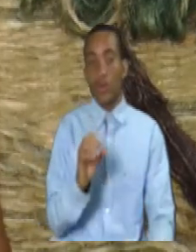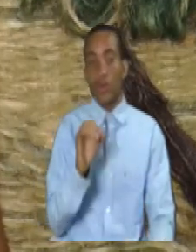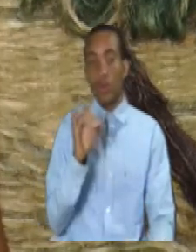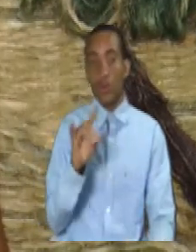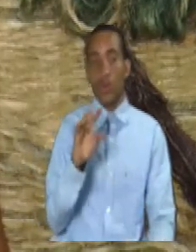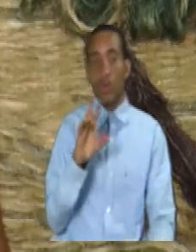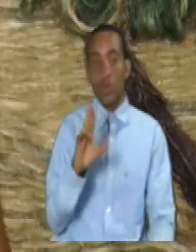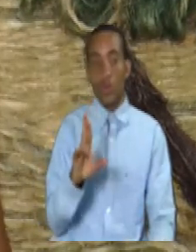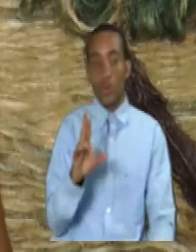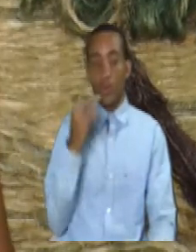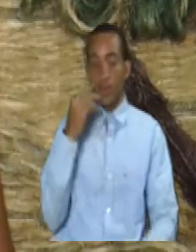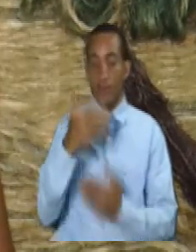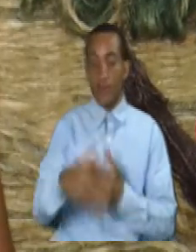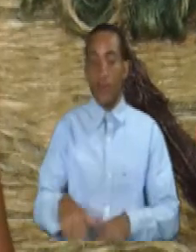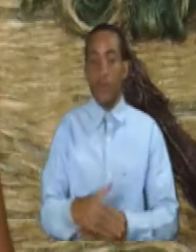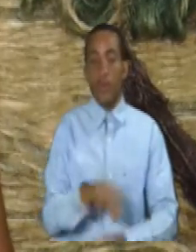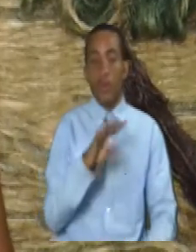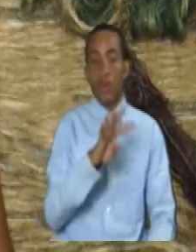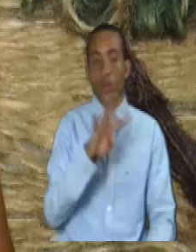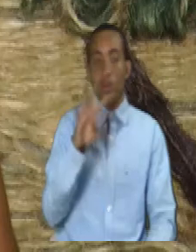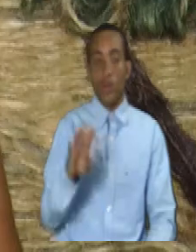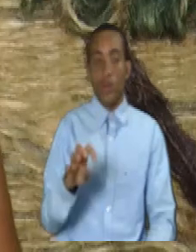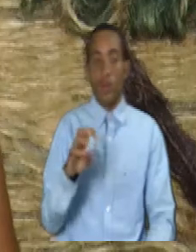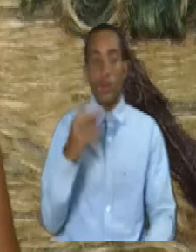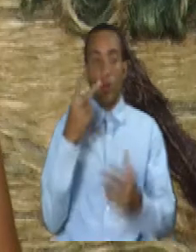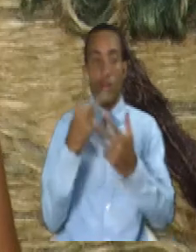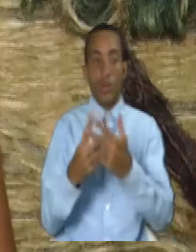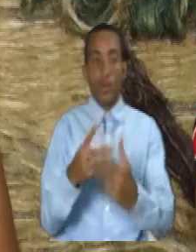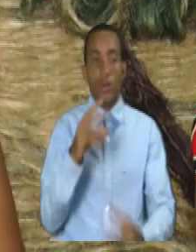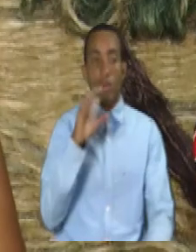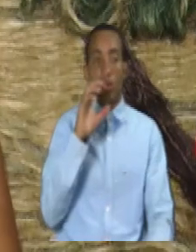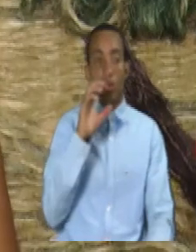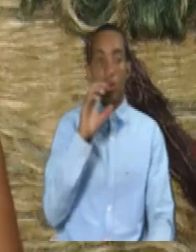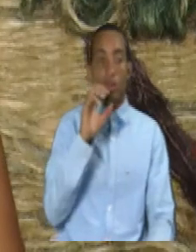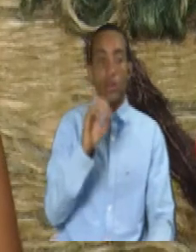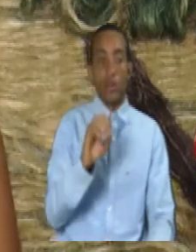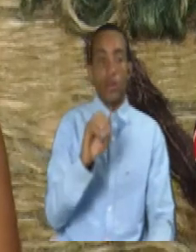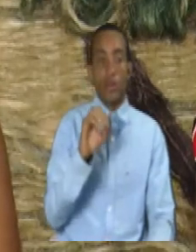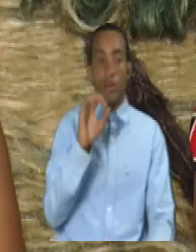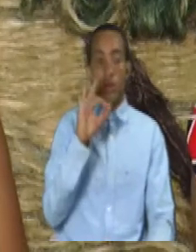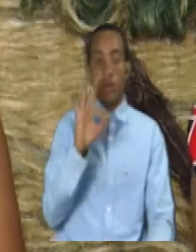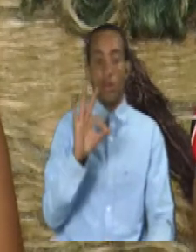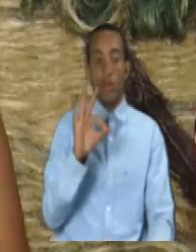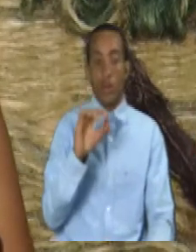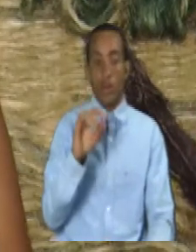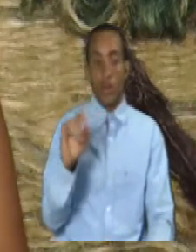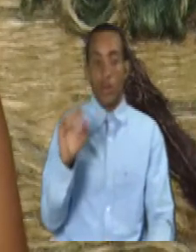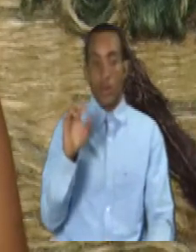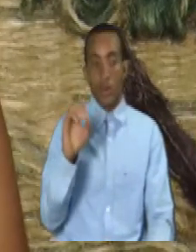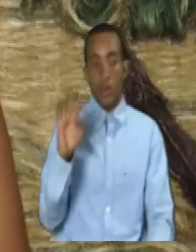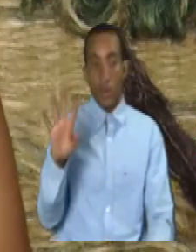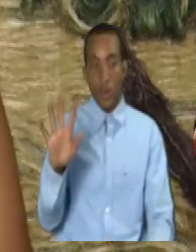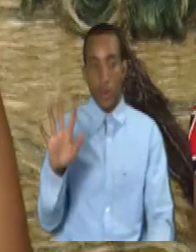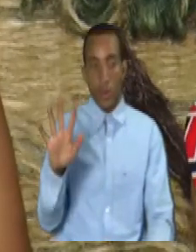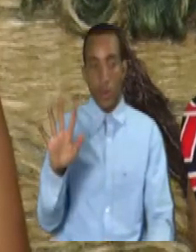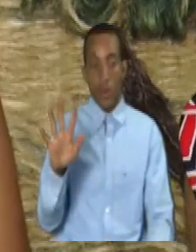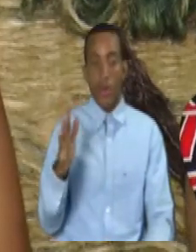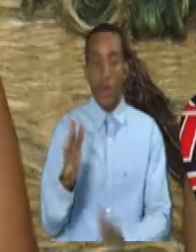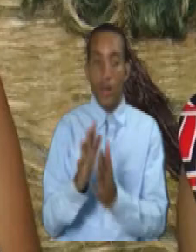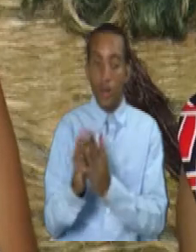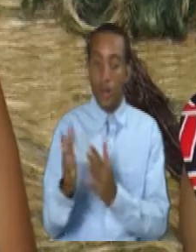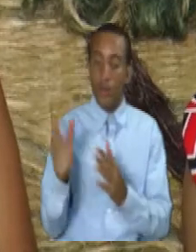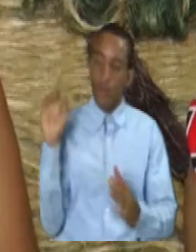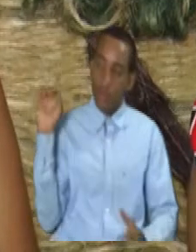número 2305 del barrio Colombia. Empresa con 23 años de servicio al público en nuestra